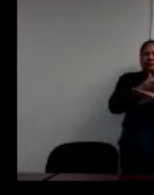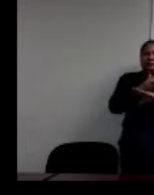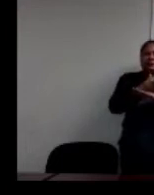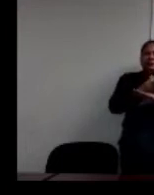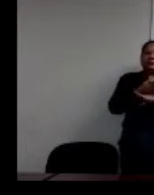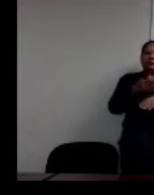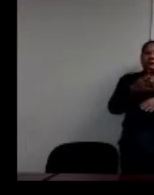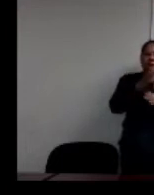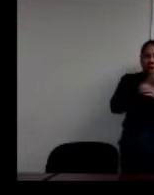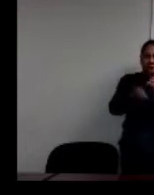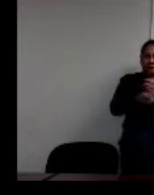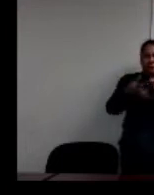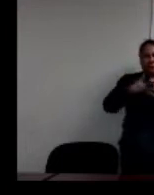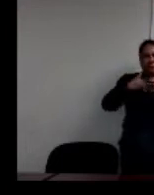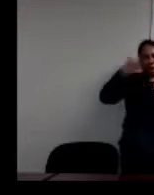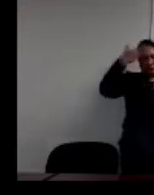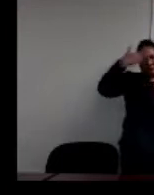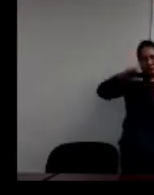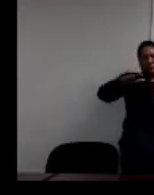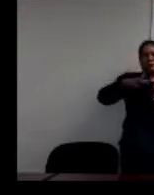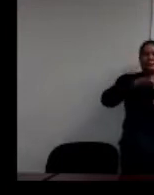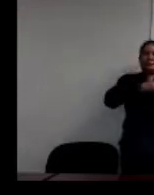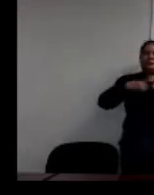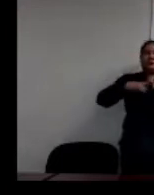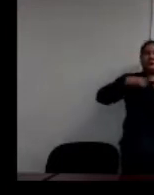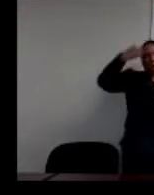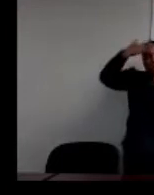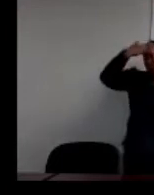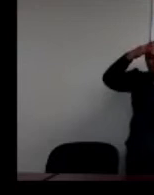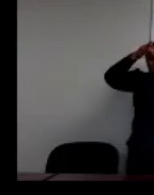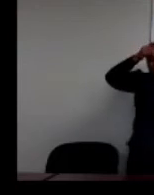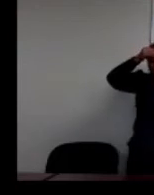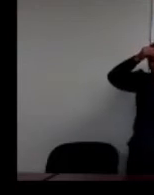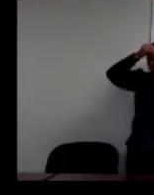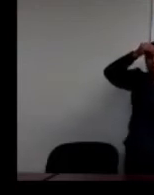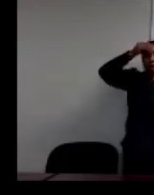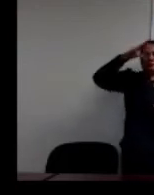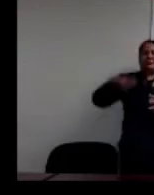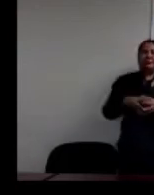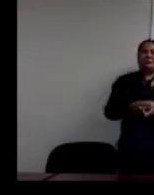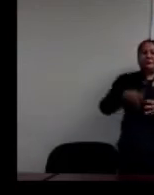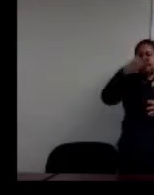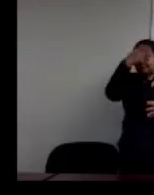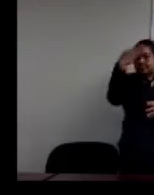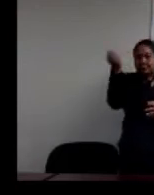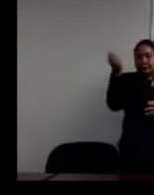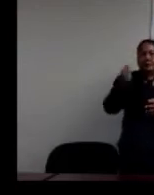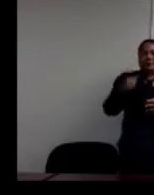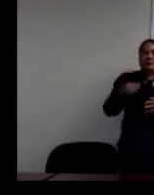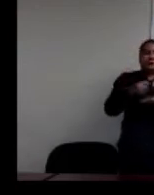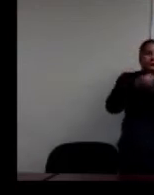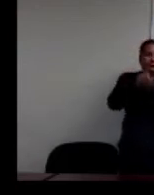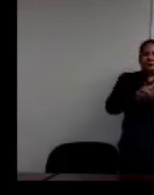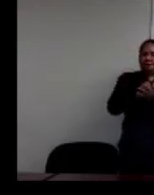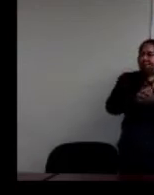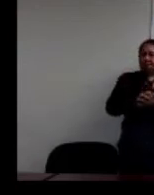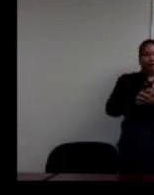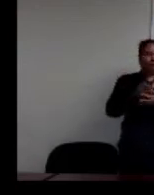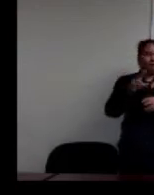papás tienen que saber y deben de aprender básicamente. Si no lo saben, no lo aprenden, la terapia no